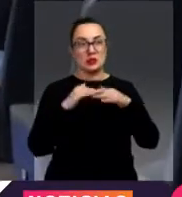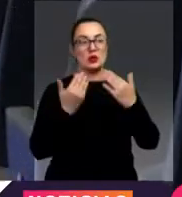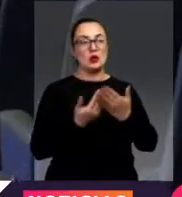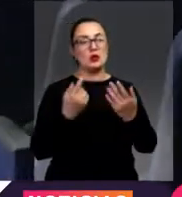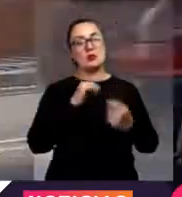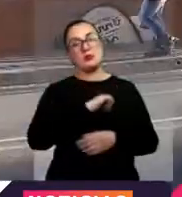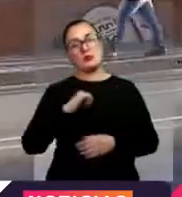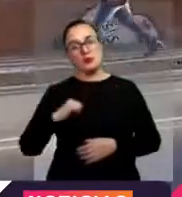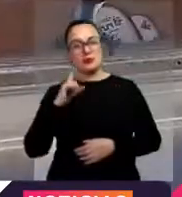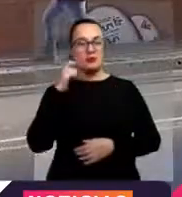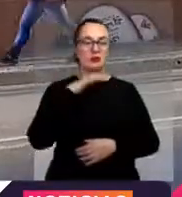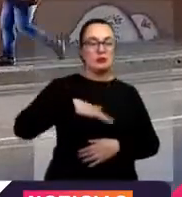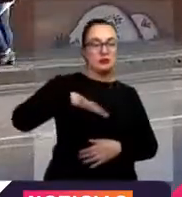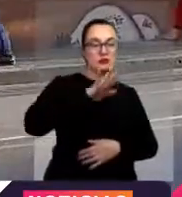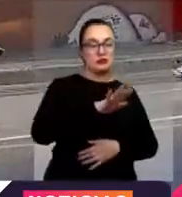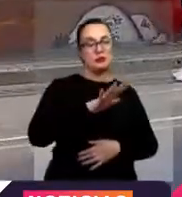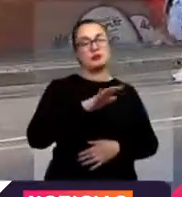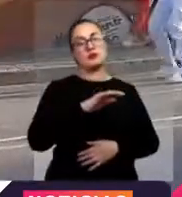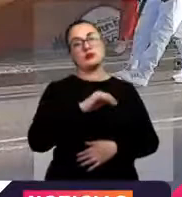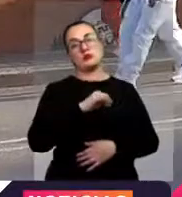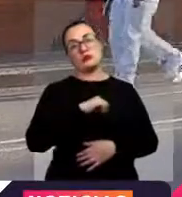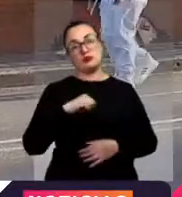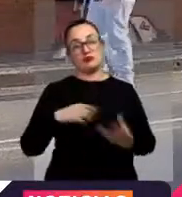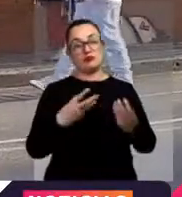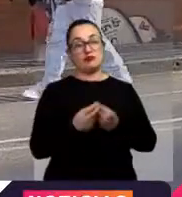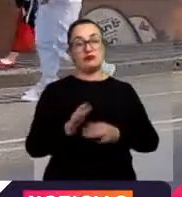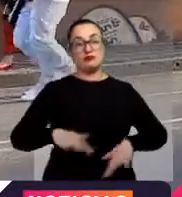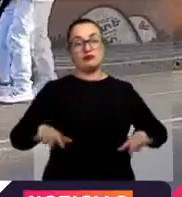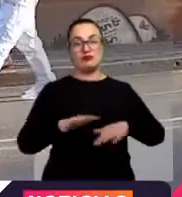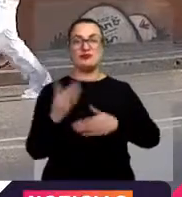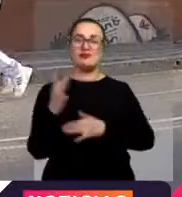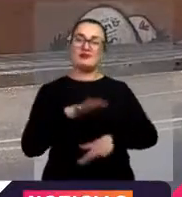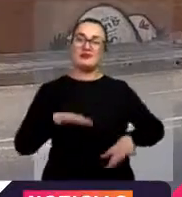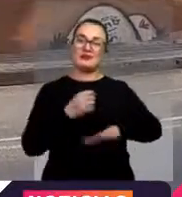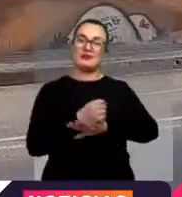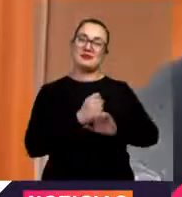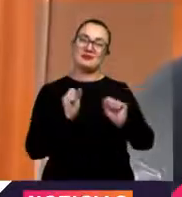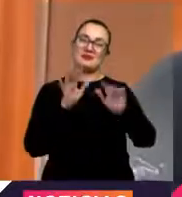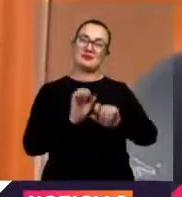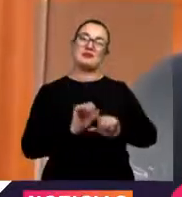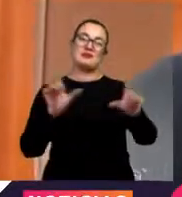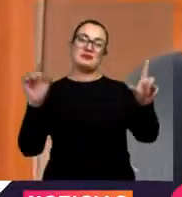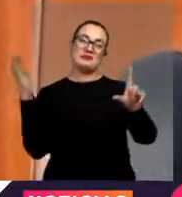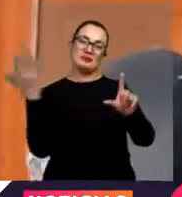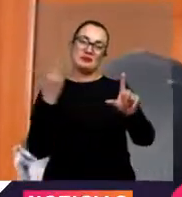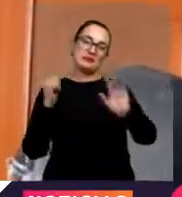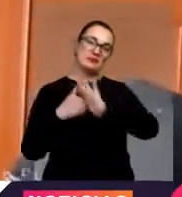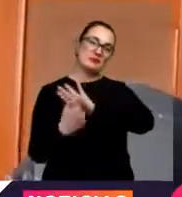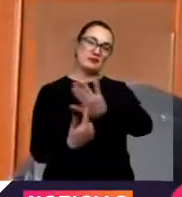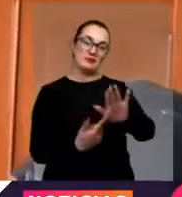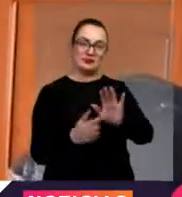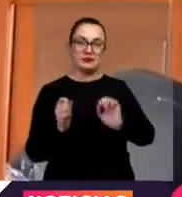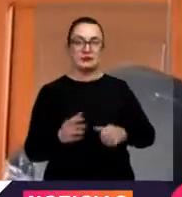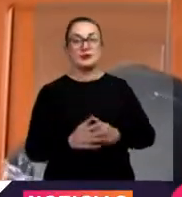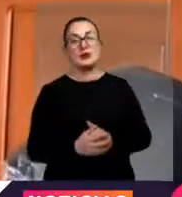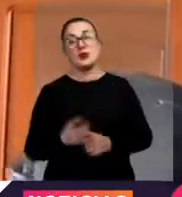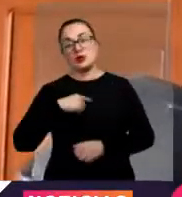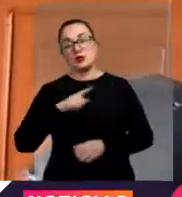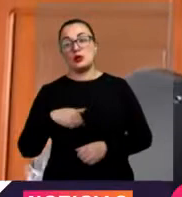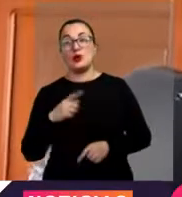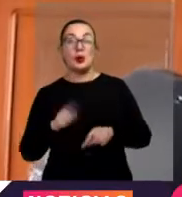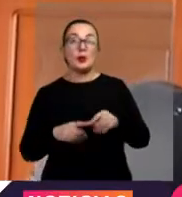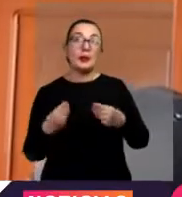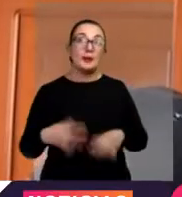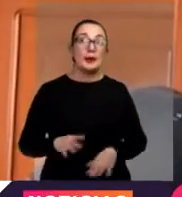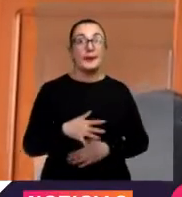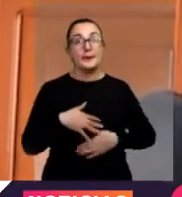de Soacha, se dispuso el Teatro Municipal Suba para la proyección de películas. Nosotros no nos podemos quedar quietos.